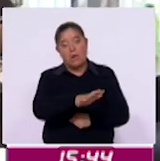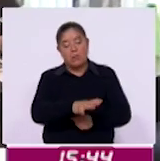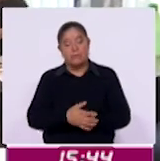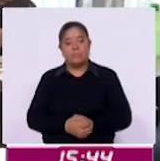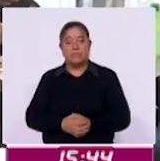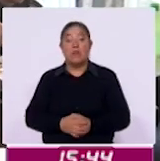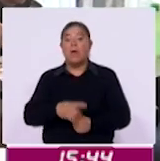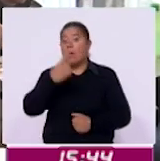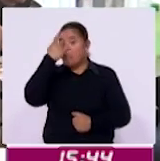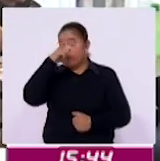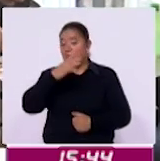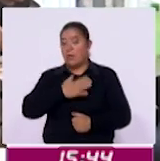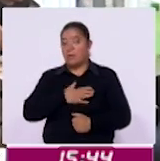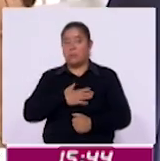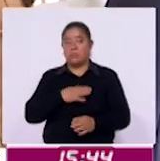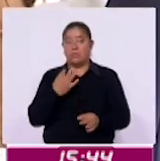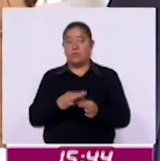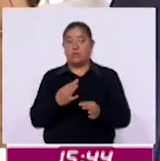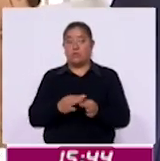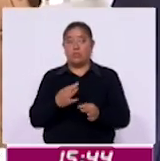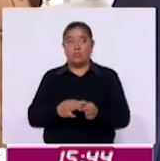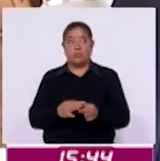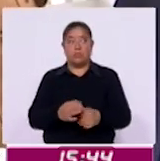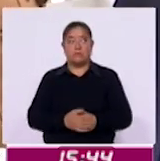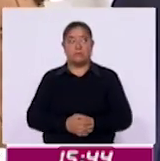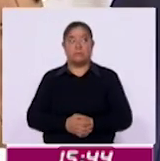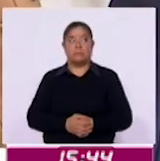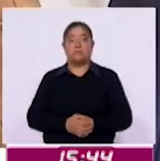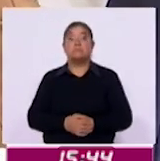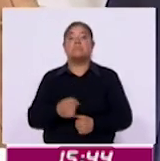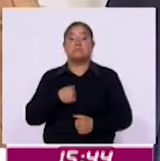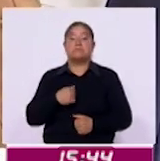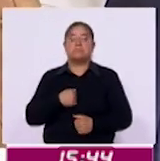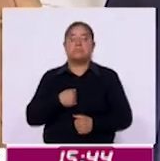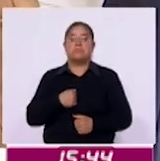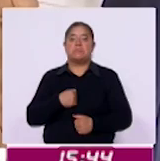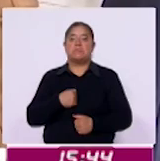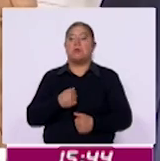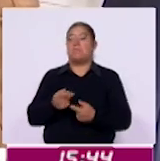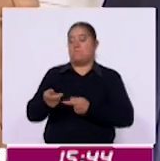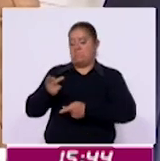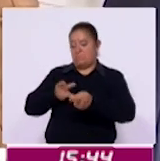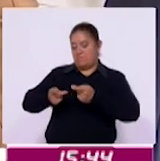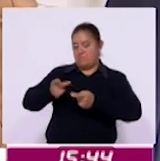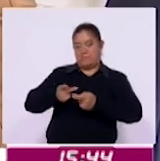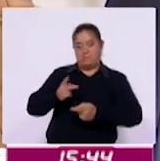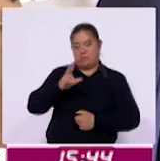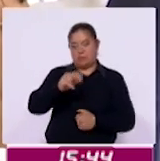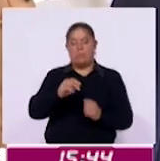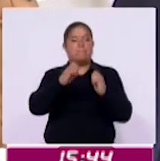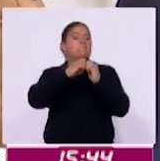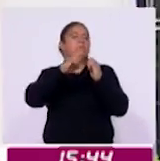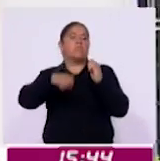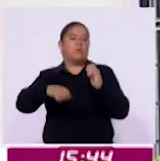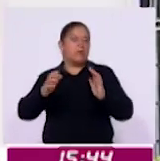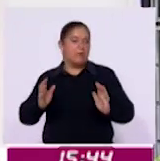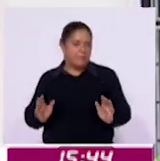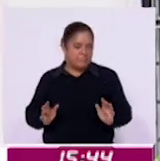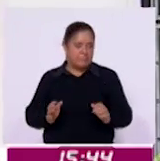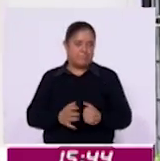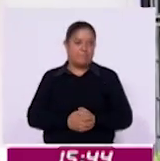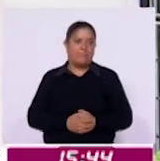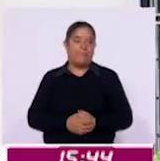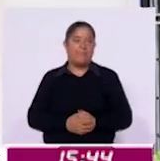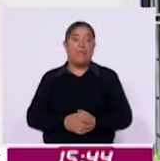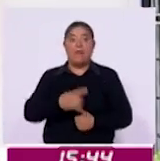poder cumplir con el mismo y que esto no me genere una deuda. Es, por ponerles un ejemplo, para